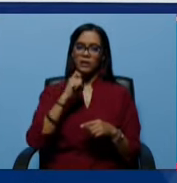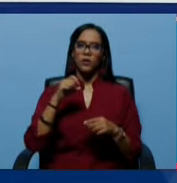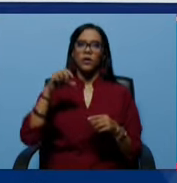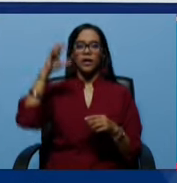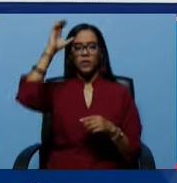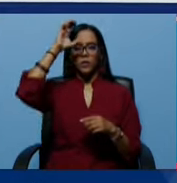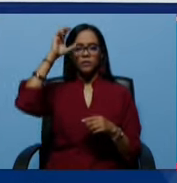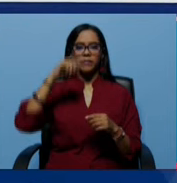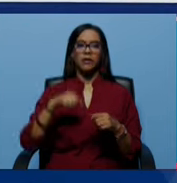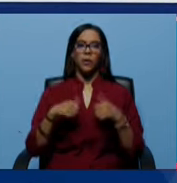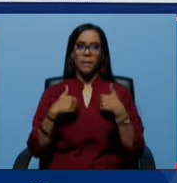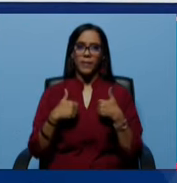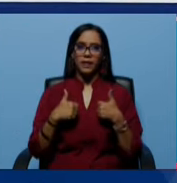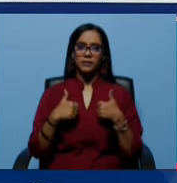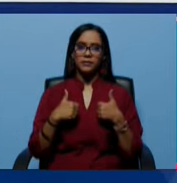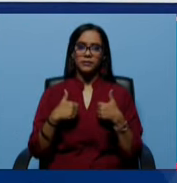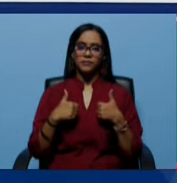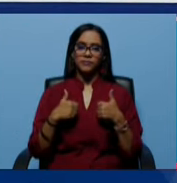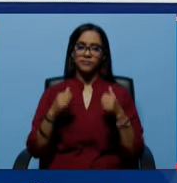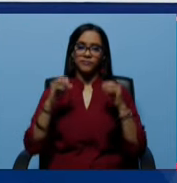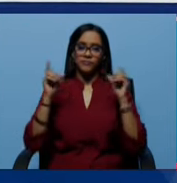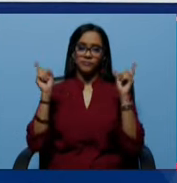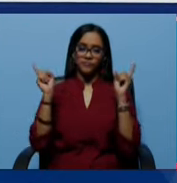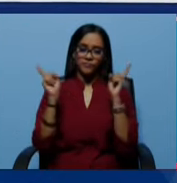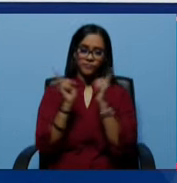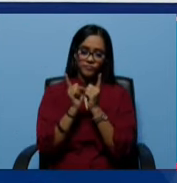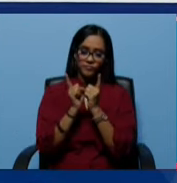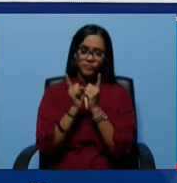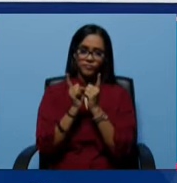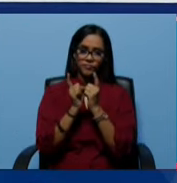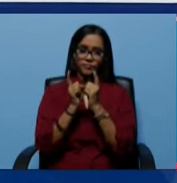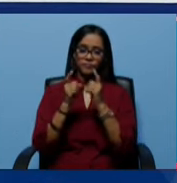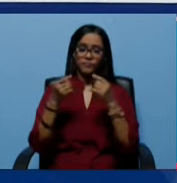más horizontal, más transversal.